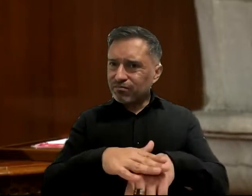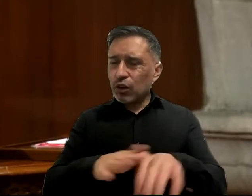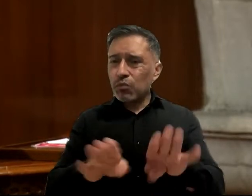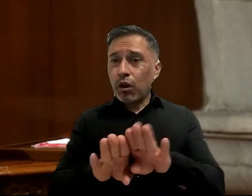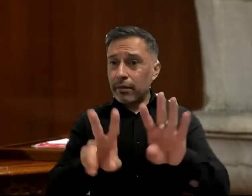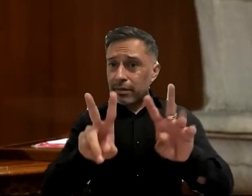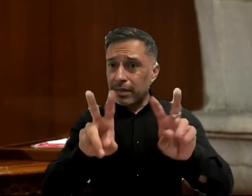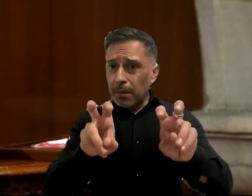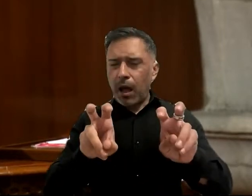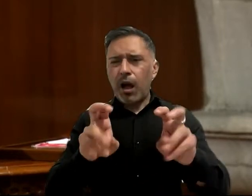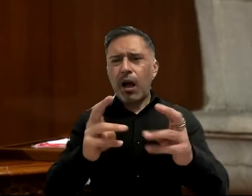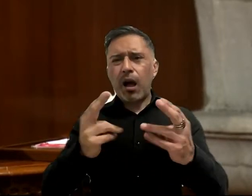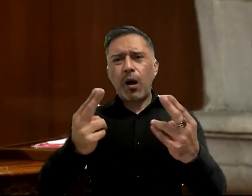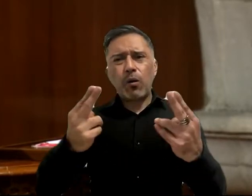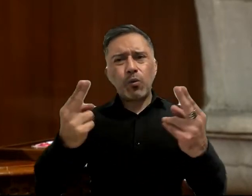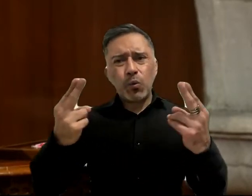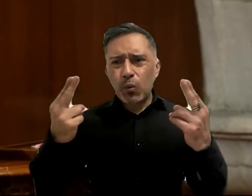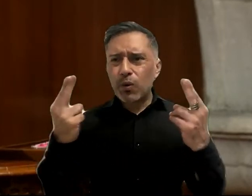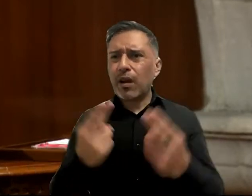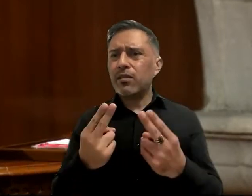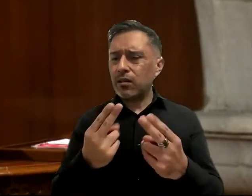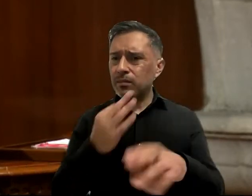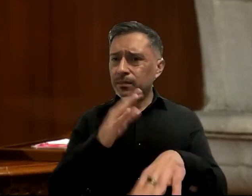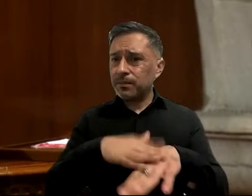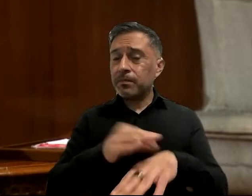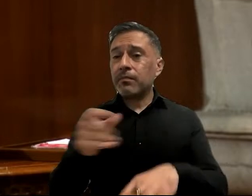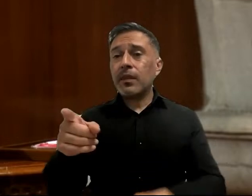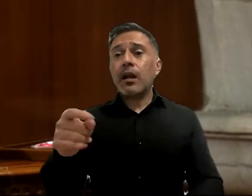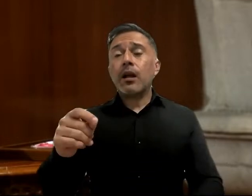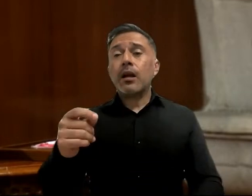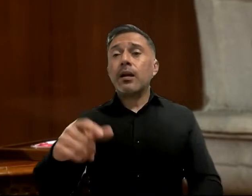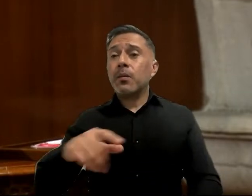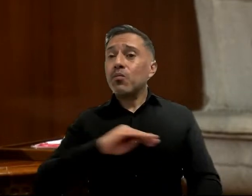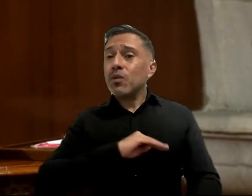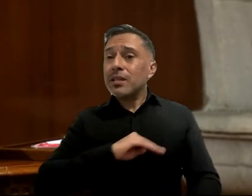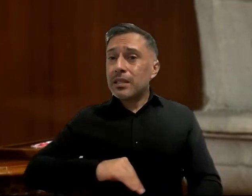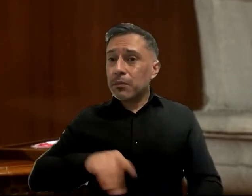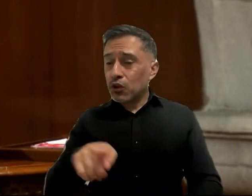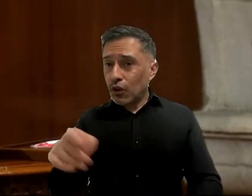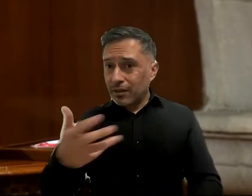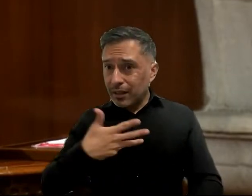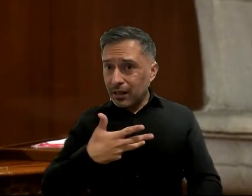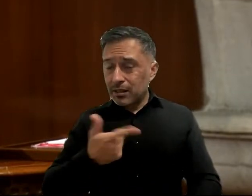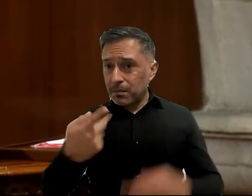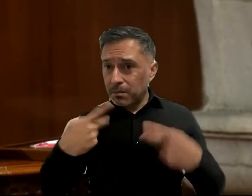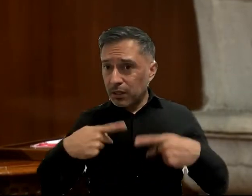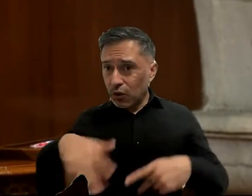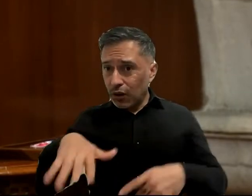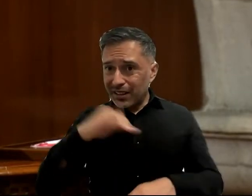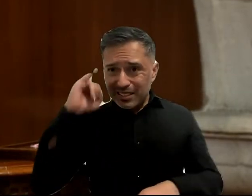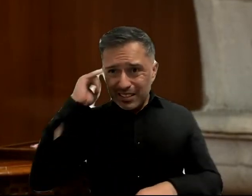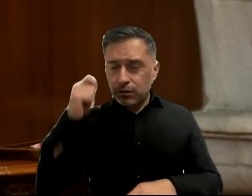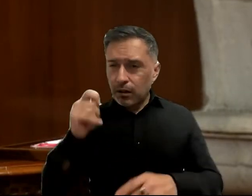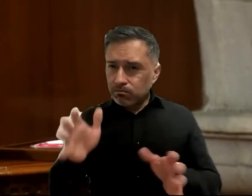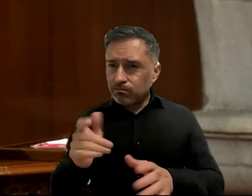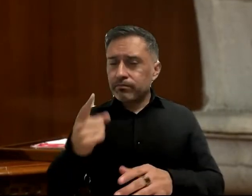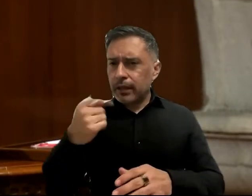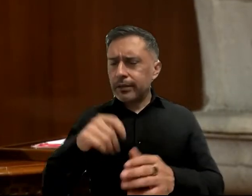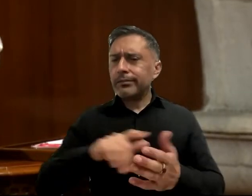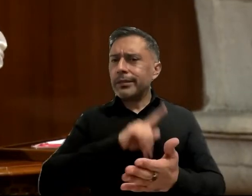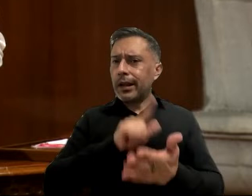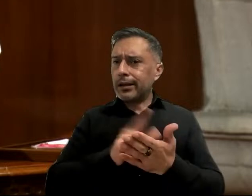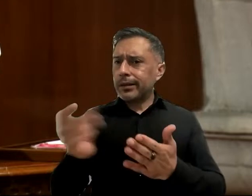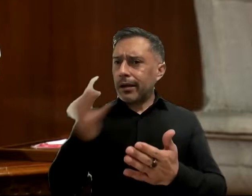urgente y obvia resolución a los presidentes de los municipios con población indígena a informar a esta legislatura sobre